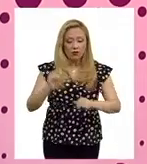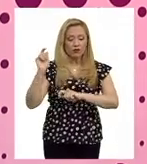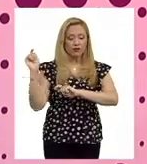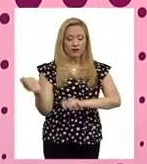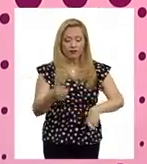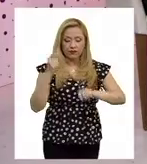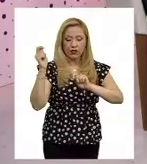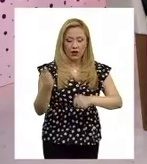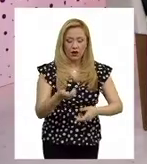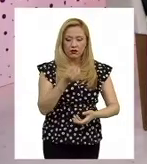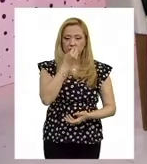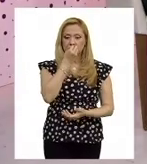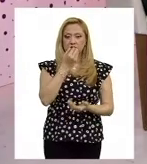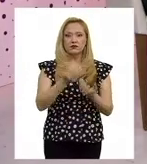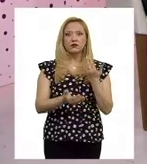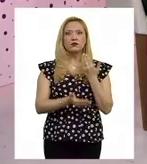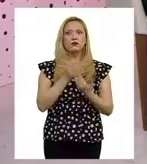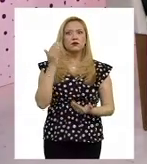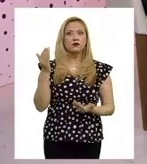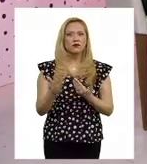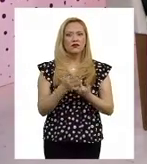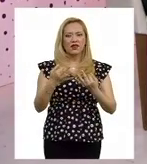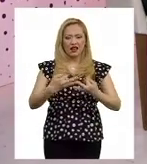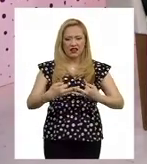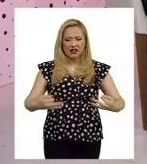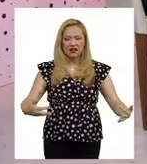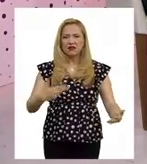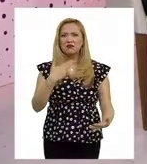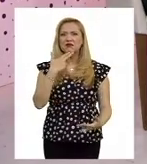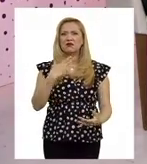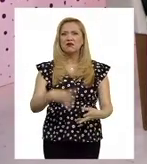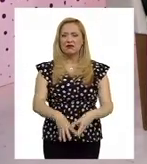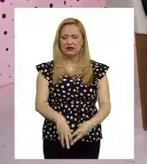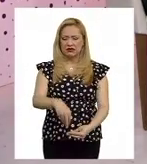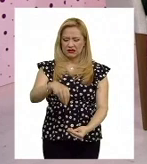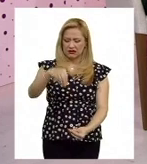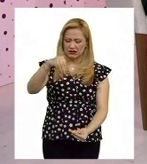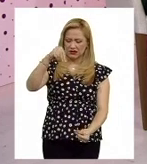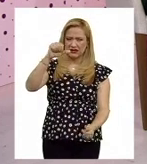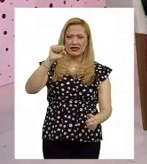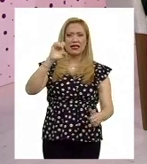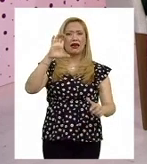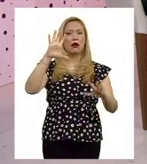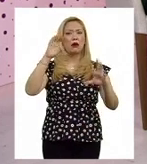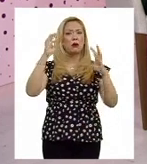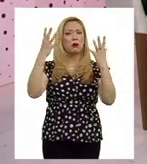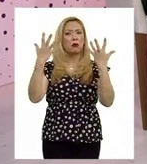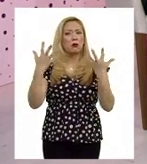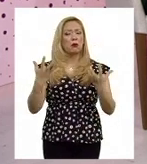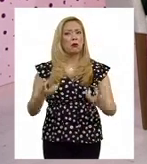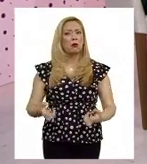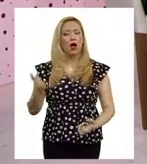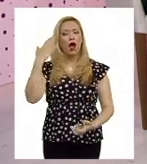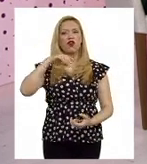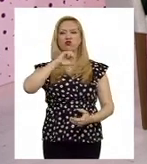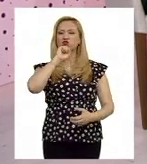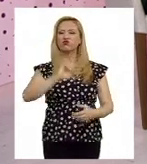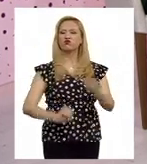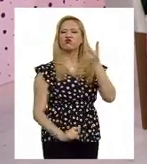en la tierra, en los nutrientes que tiene el suelo, ¿no? Para dar, digamos,